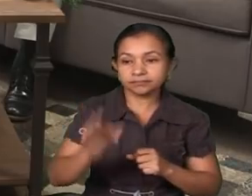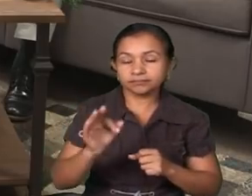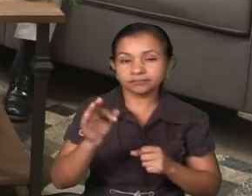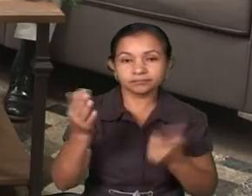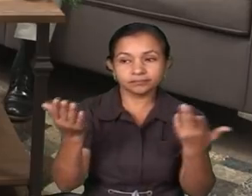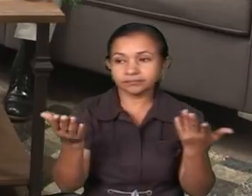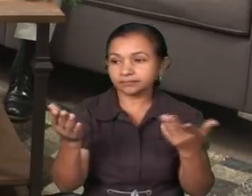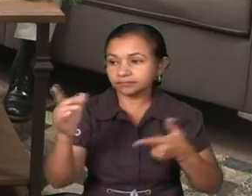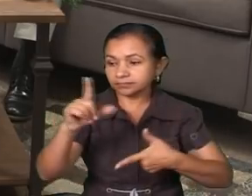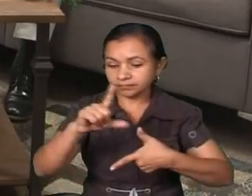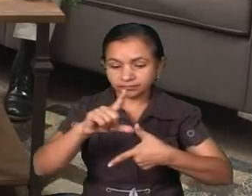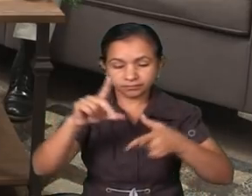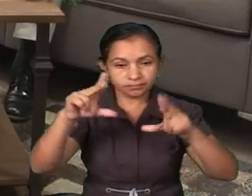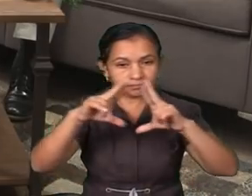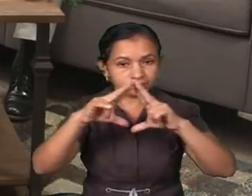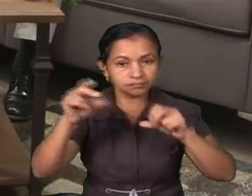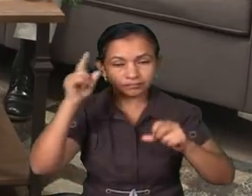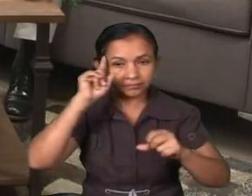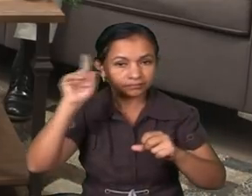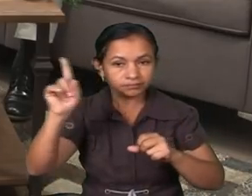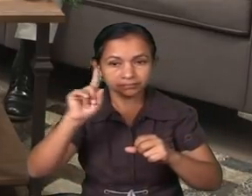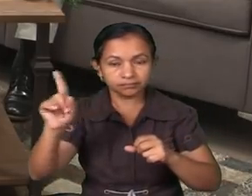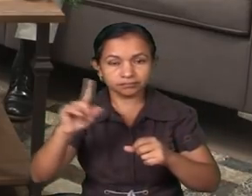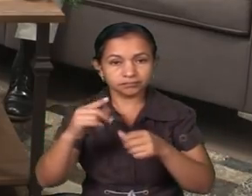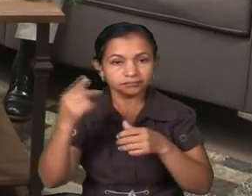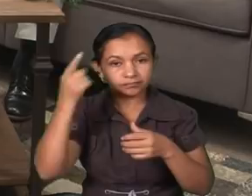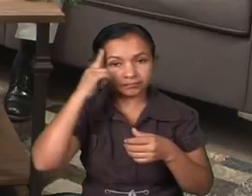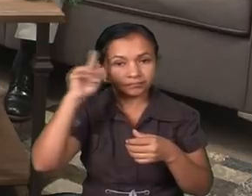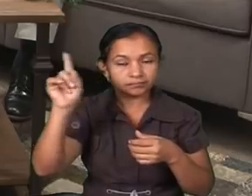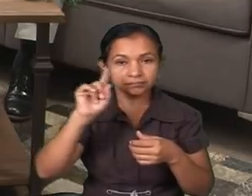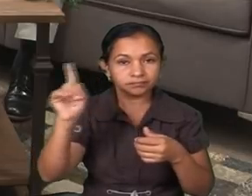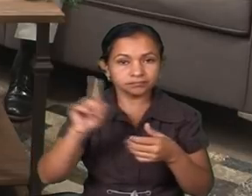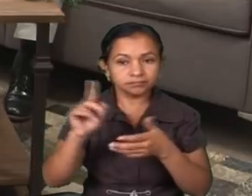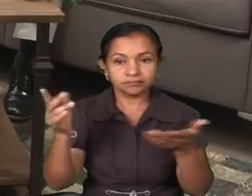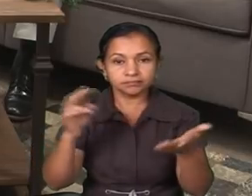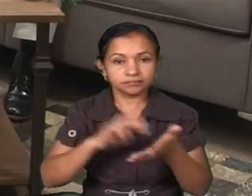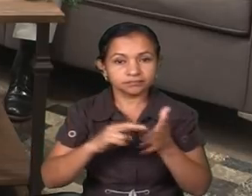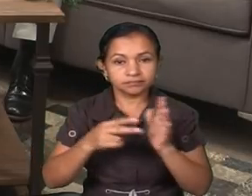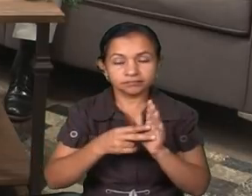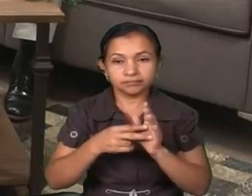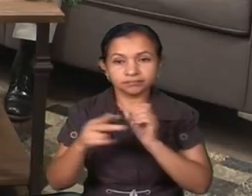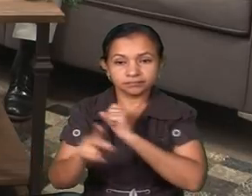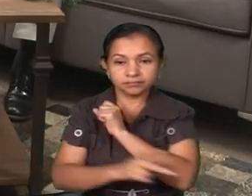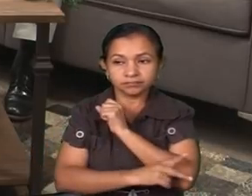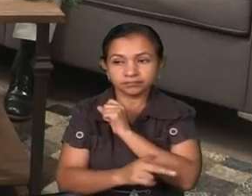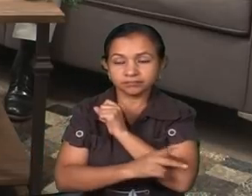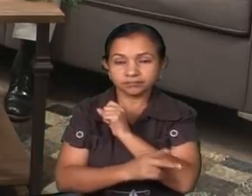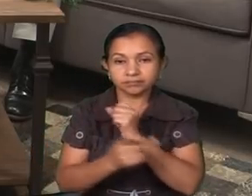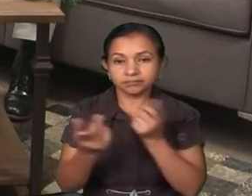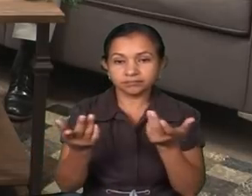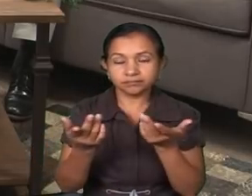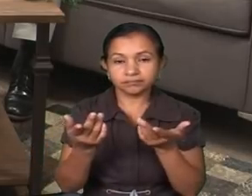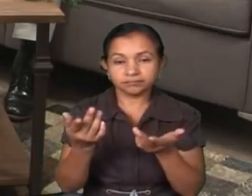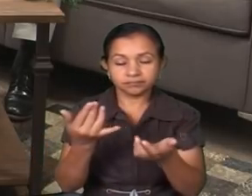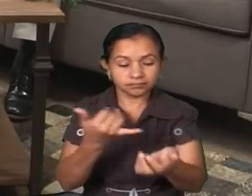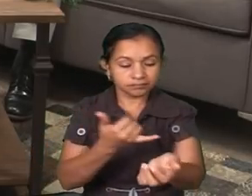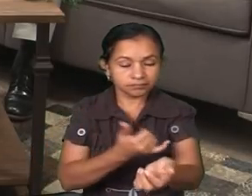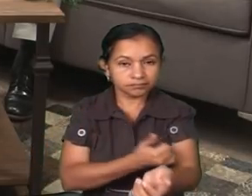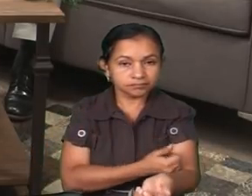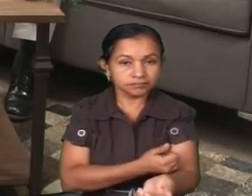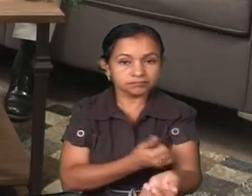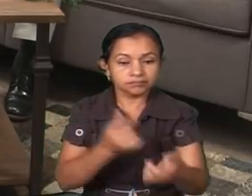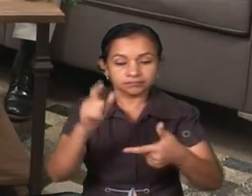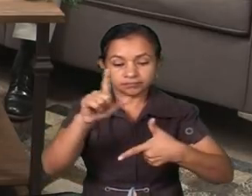Nicaragua. No sabían qué cosa es el país con más baja drogadicción en